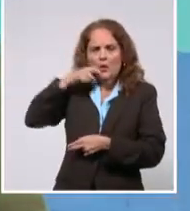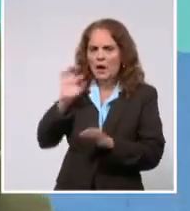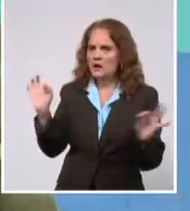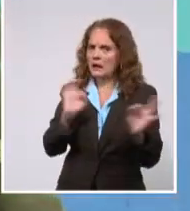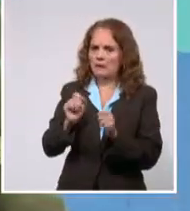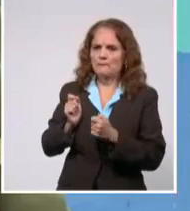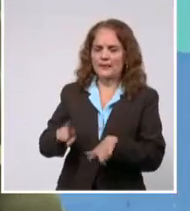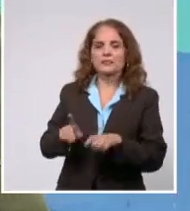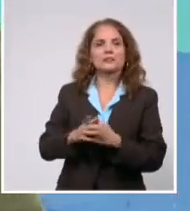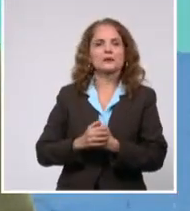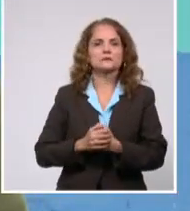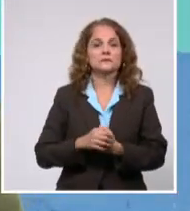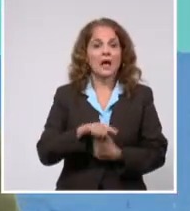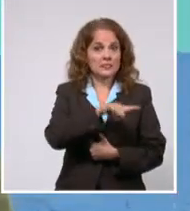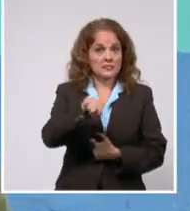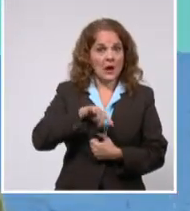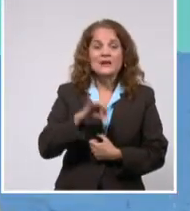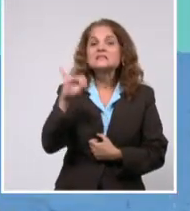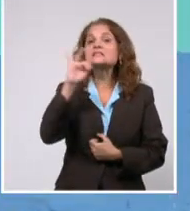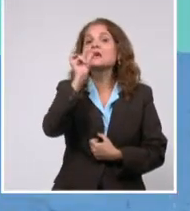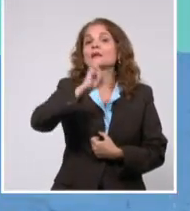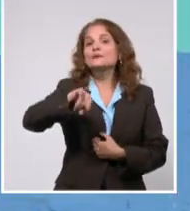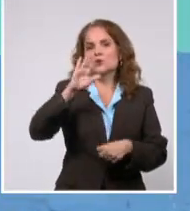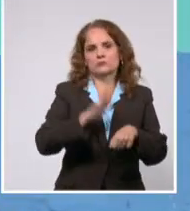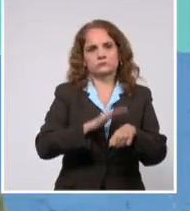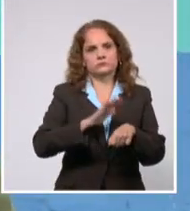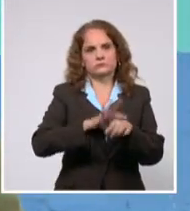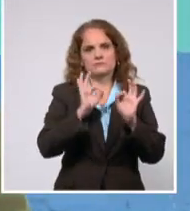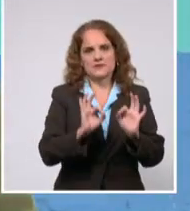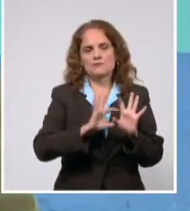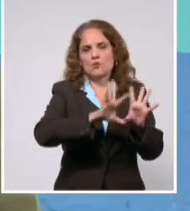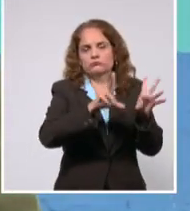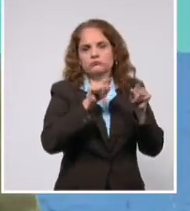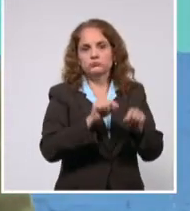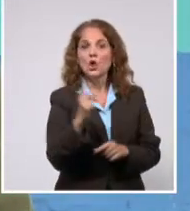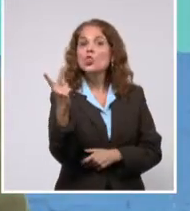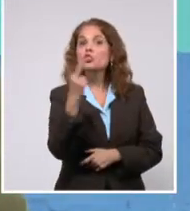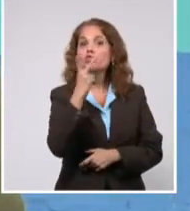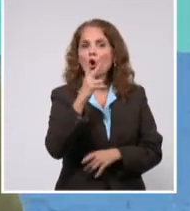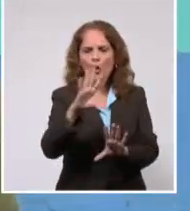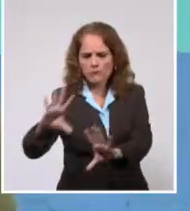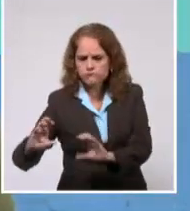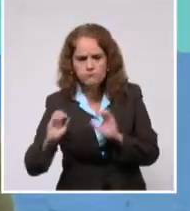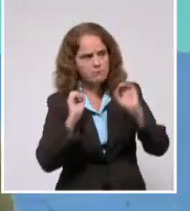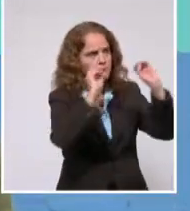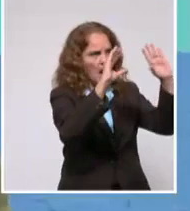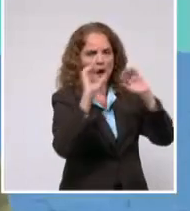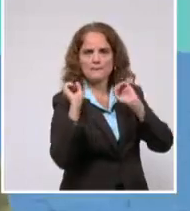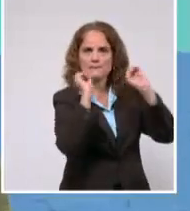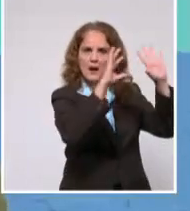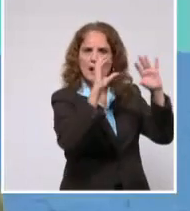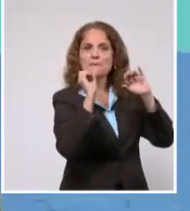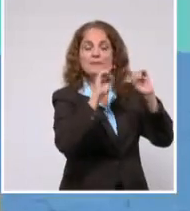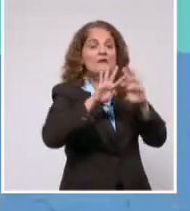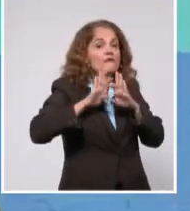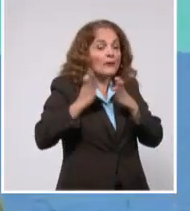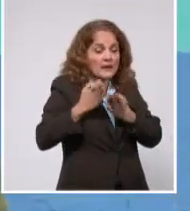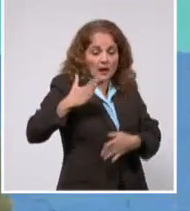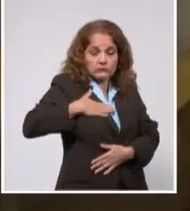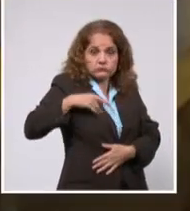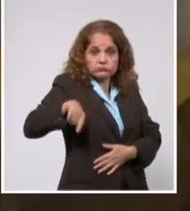7 personas implicadas. Tenemos los 2 estibadores, que son personas familiares del chofer y